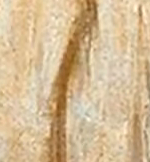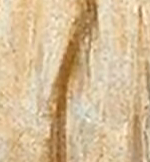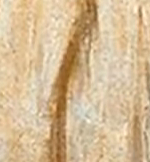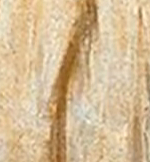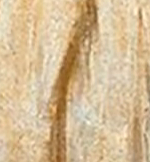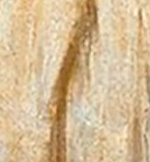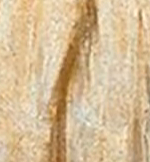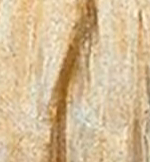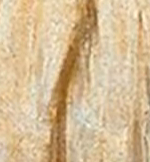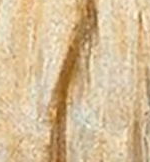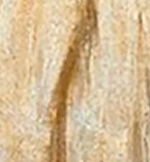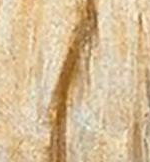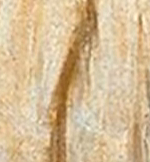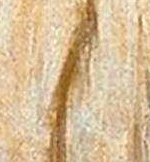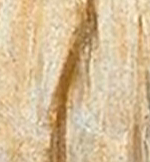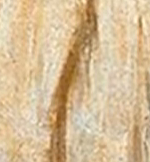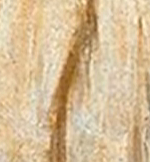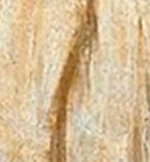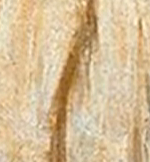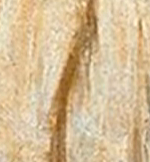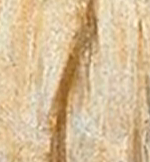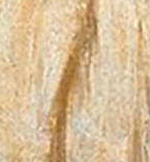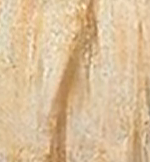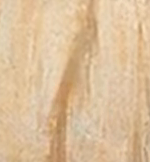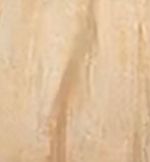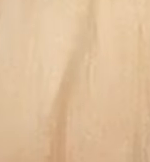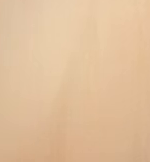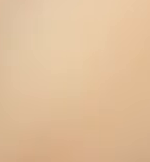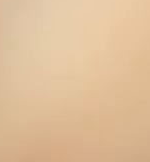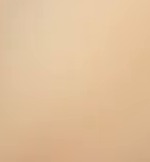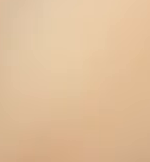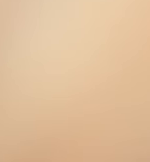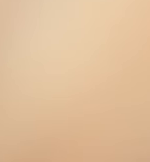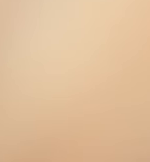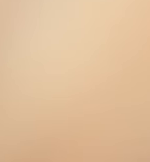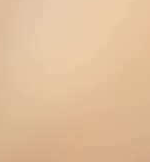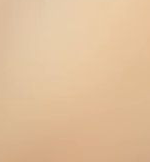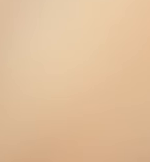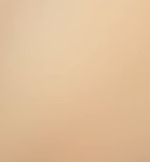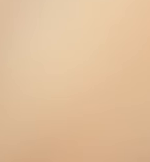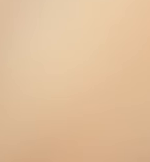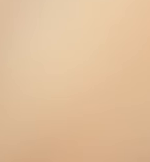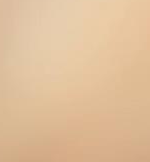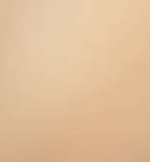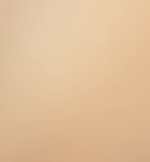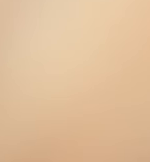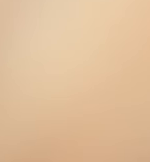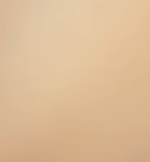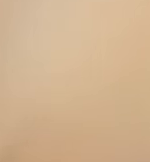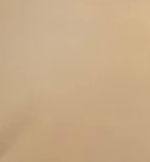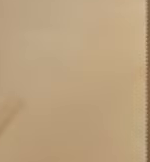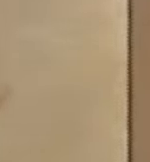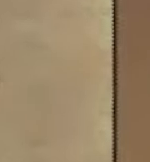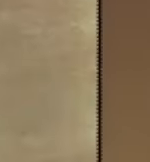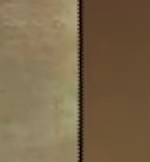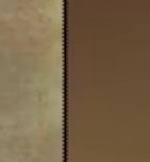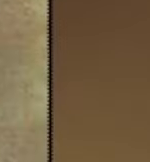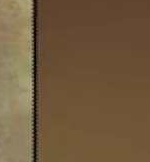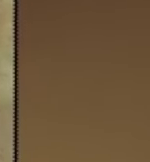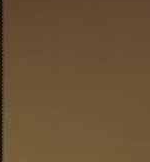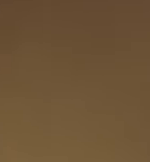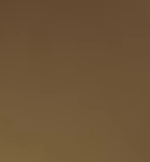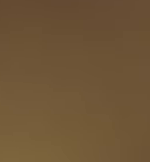poco convencional que fue acusado de romper las reglas del arte, porque en vez de elegir mujeres jóvenes y bellas como era la norma en ese entonces, optó